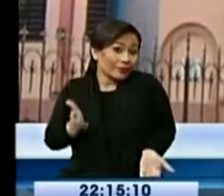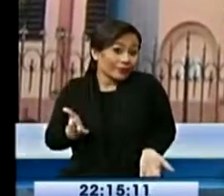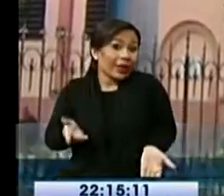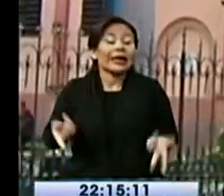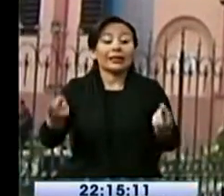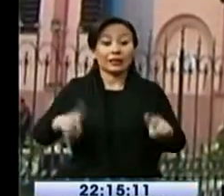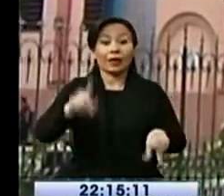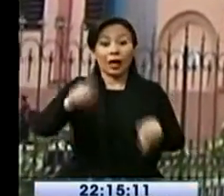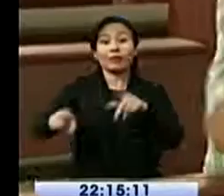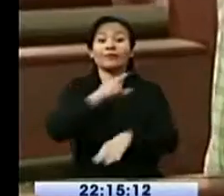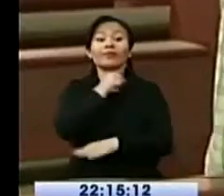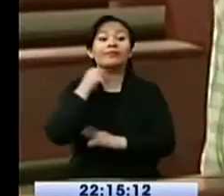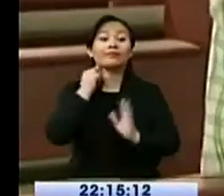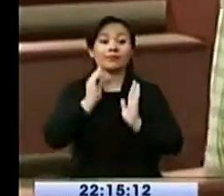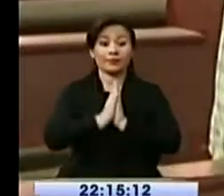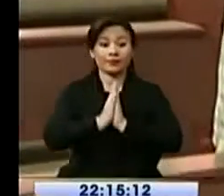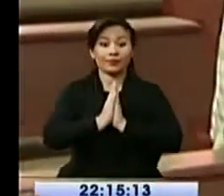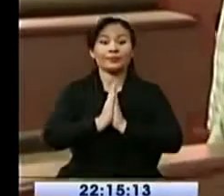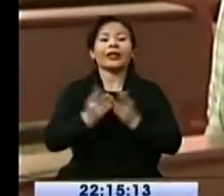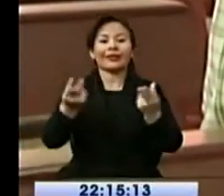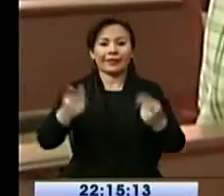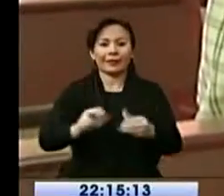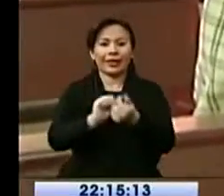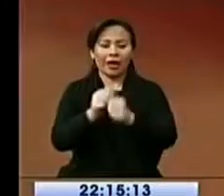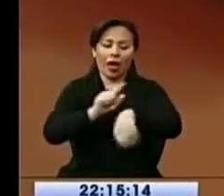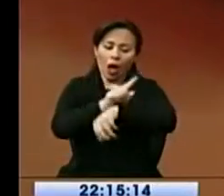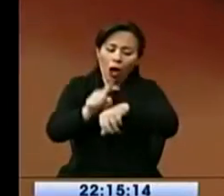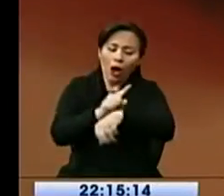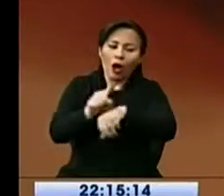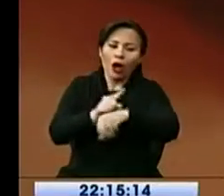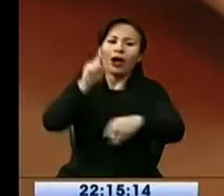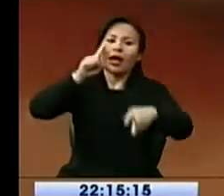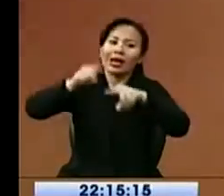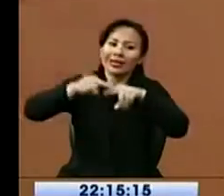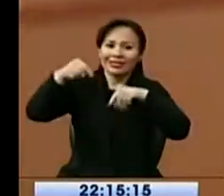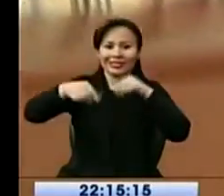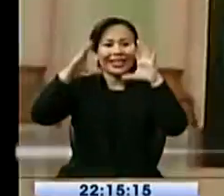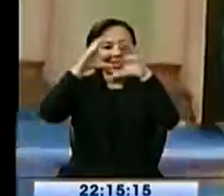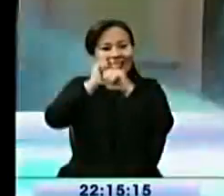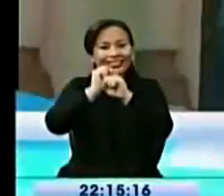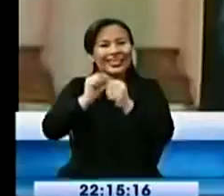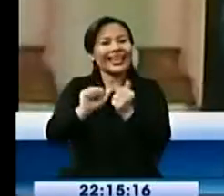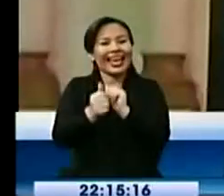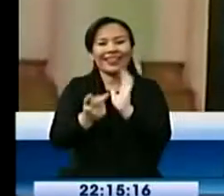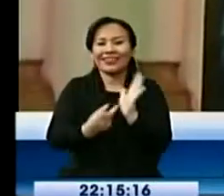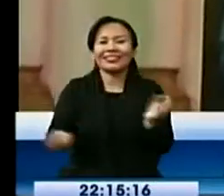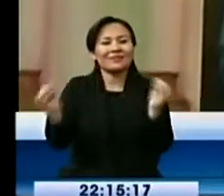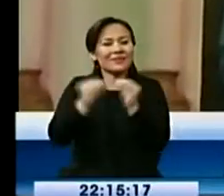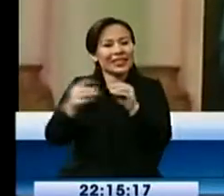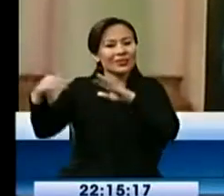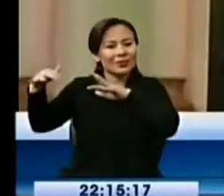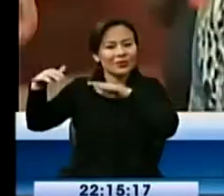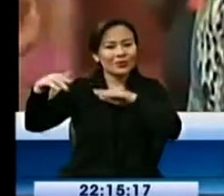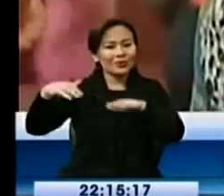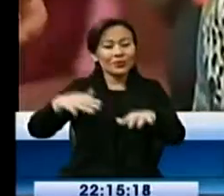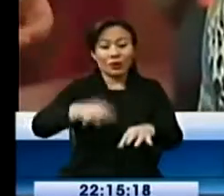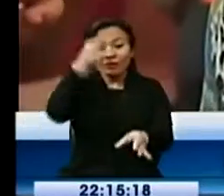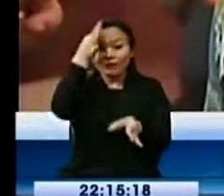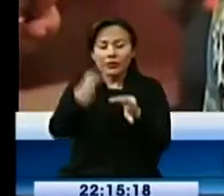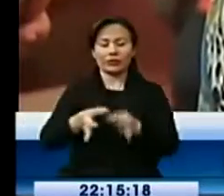al frente de las misas se llevarán a cabo cada hora hasta la noche, esperando que lleguen cada vez más fieles, reafirmando la